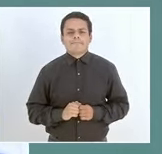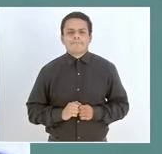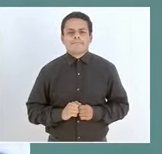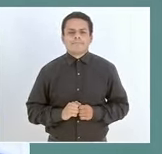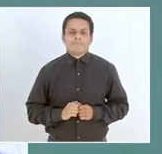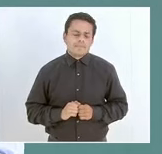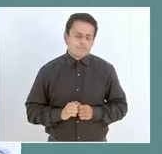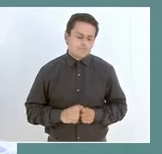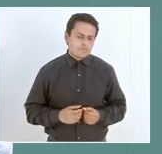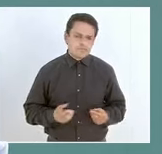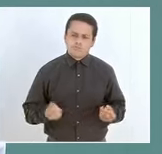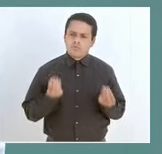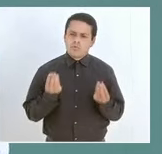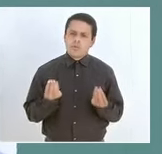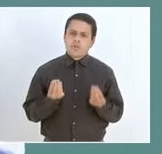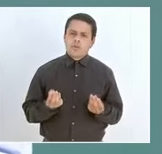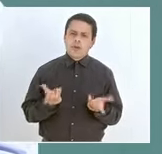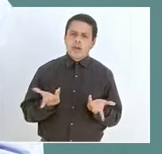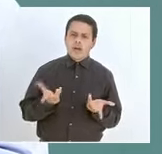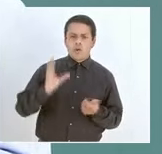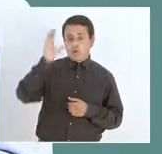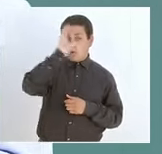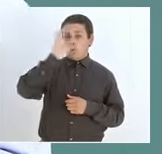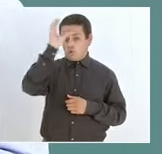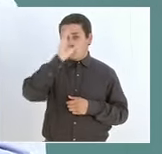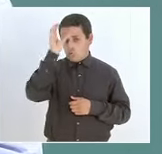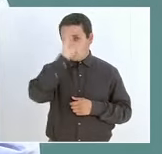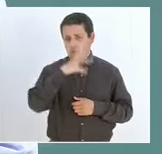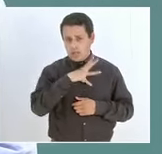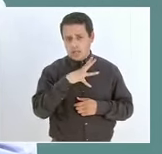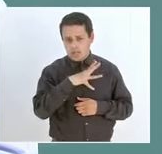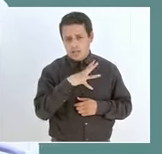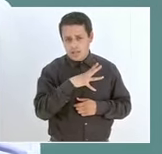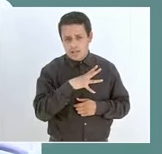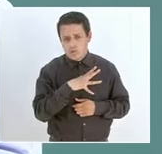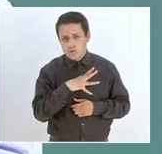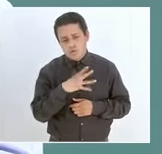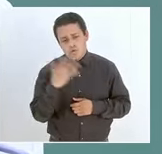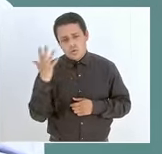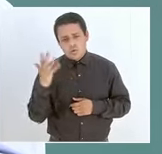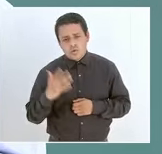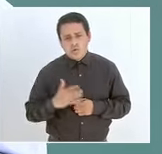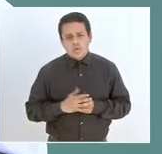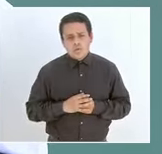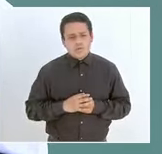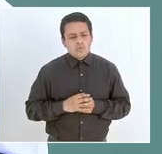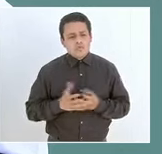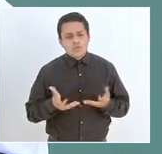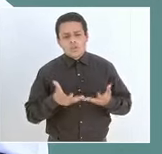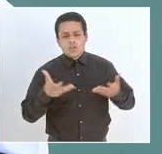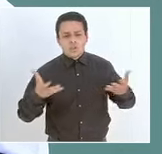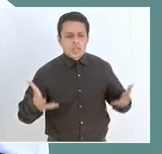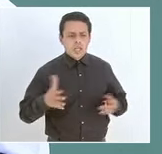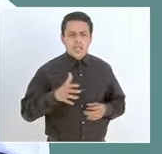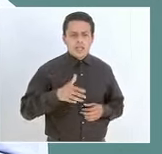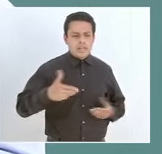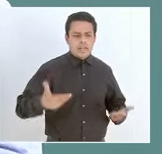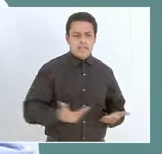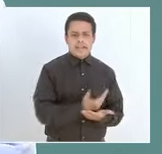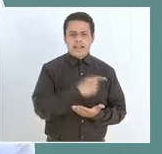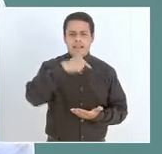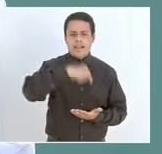con tanta cultura, la tierra de Ramón López